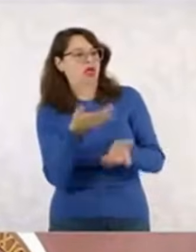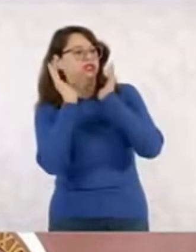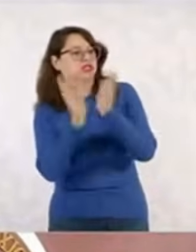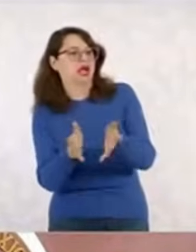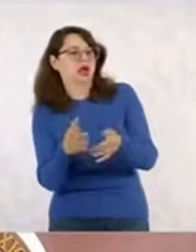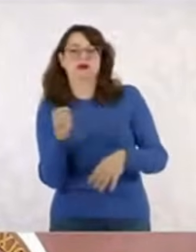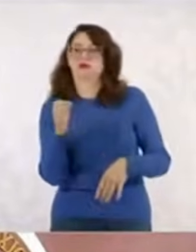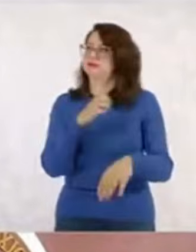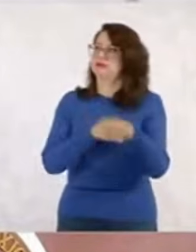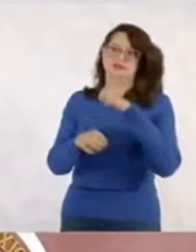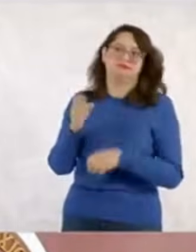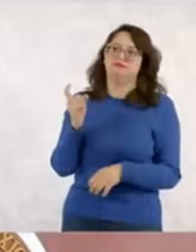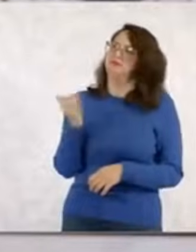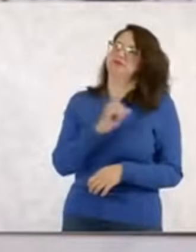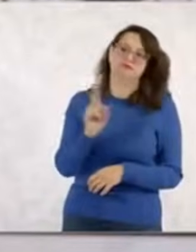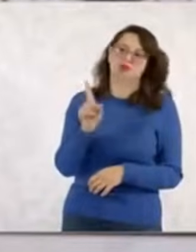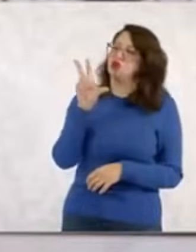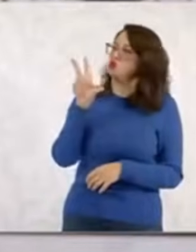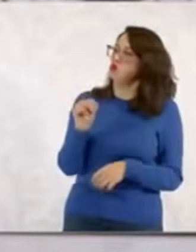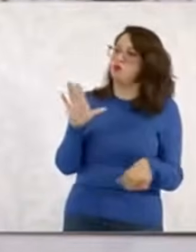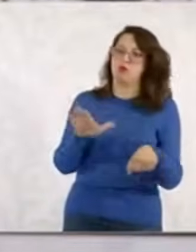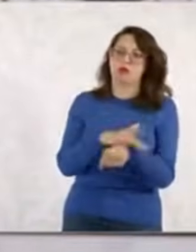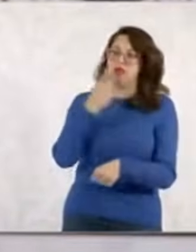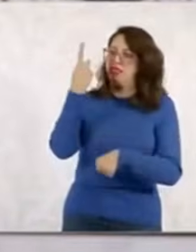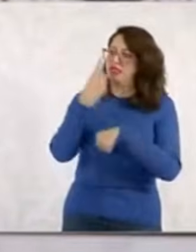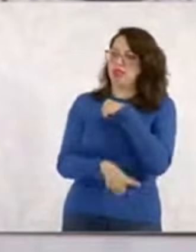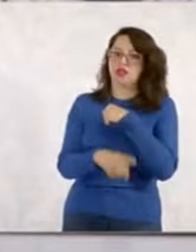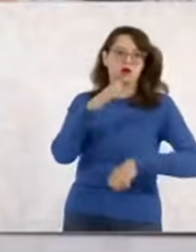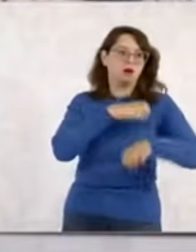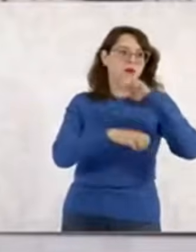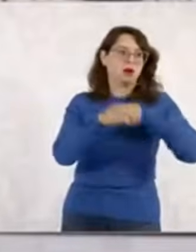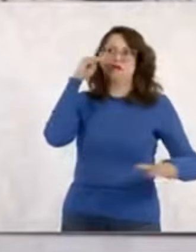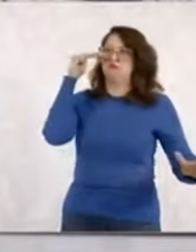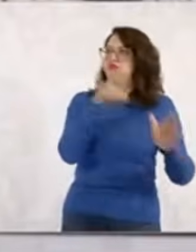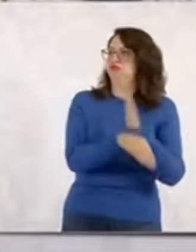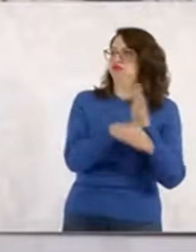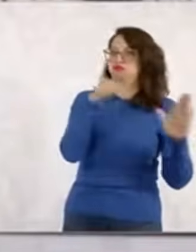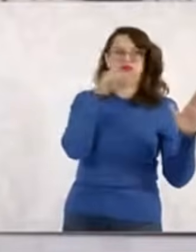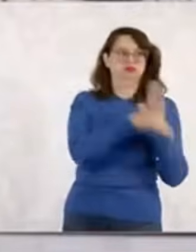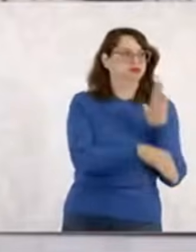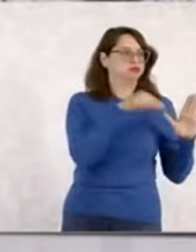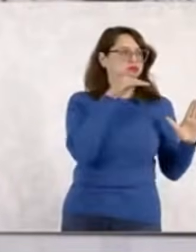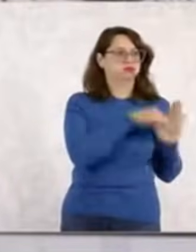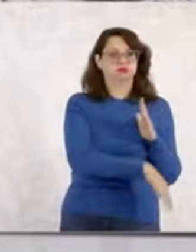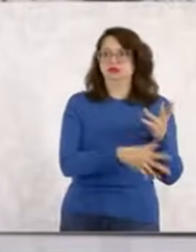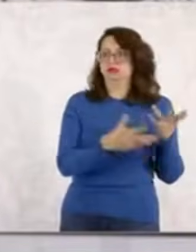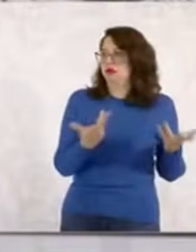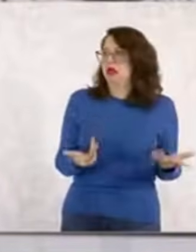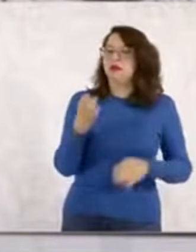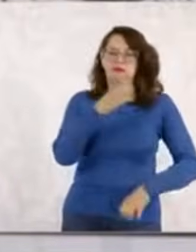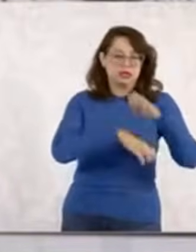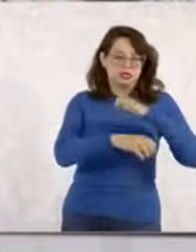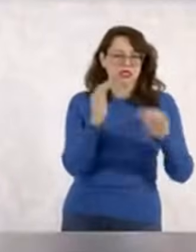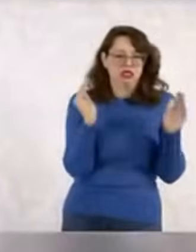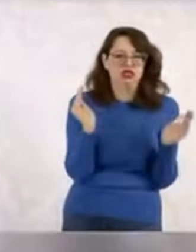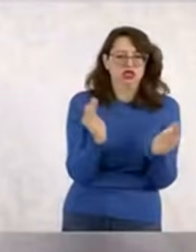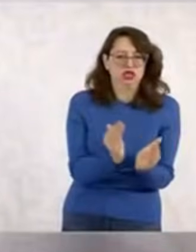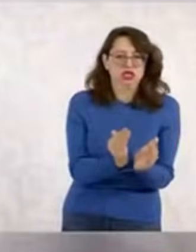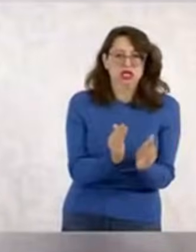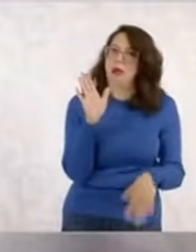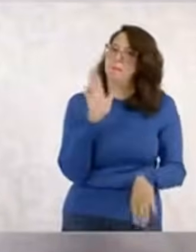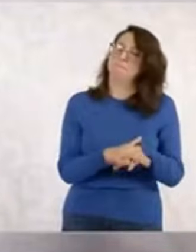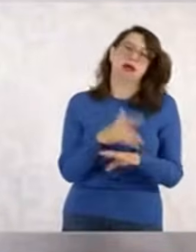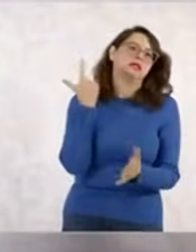queden 48 porque va a afectar la economía de nuestras empresas, particularmente incluso las pequeñas empresas, que es a quien